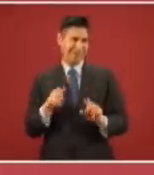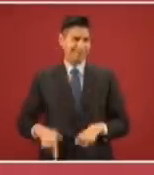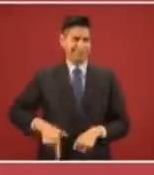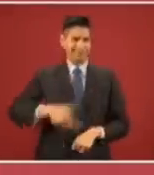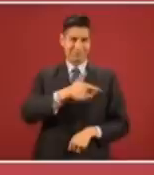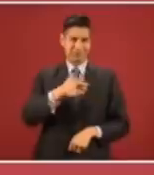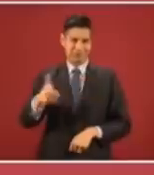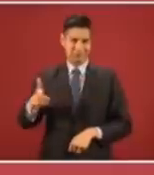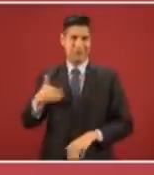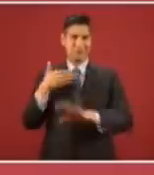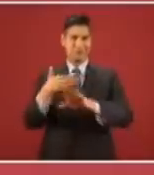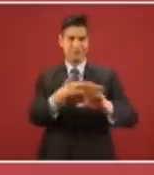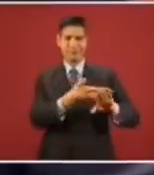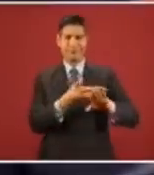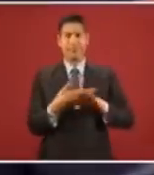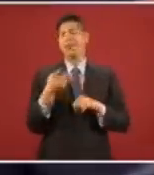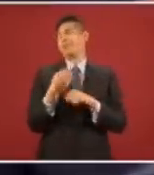Si se desata una guerra